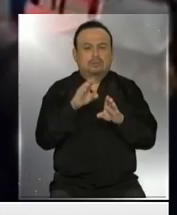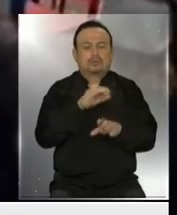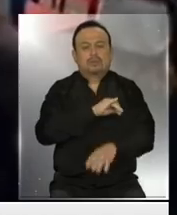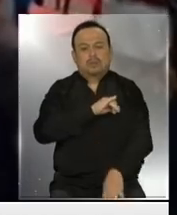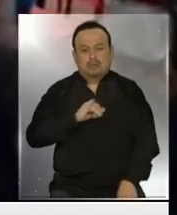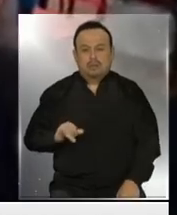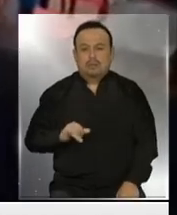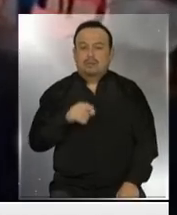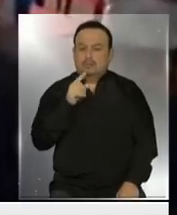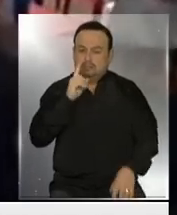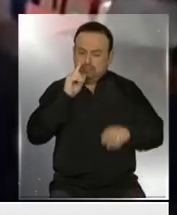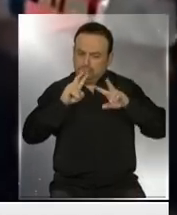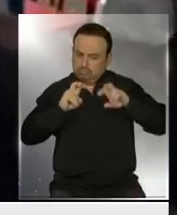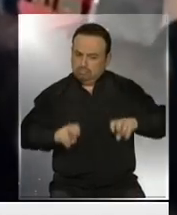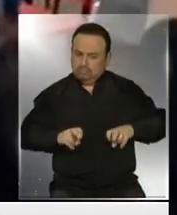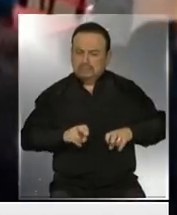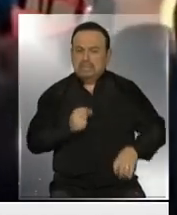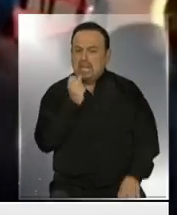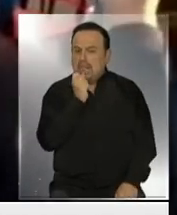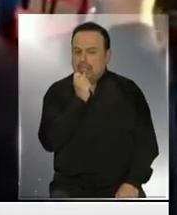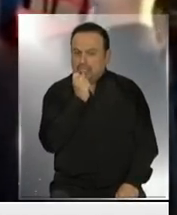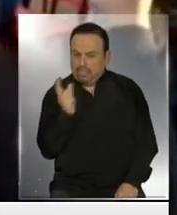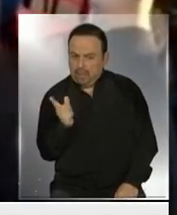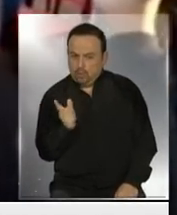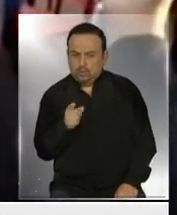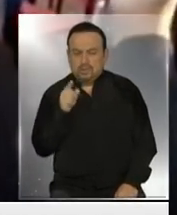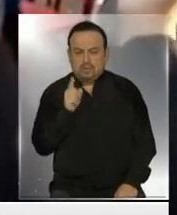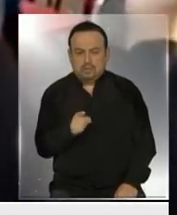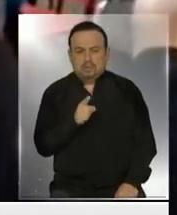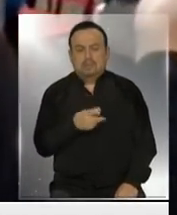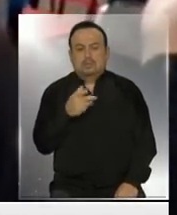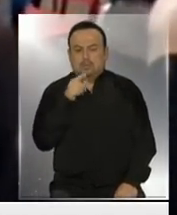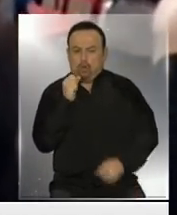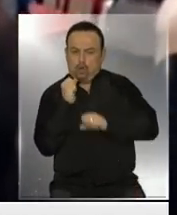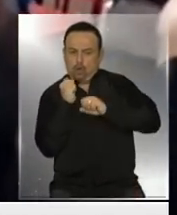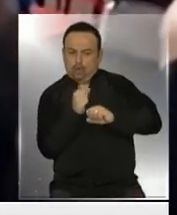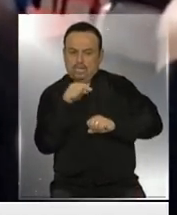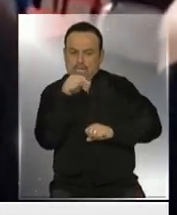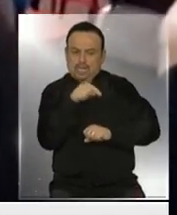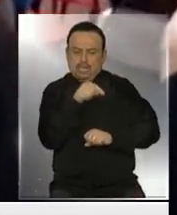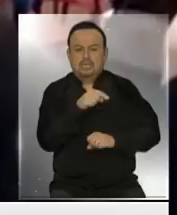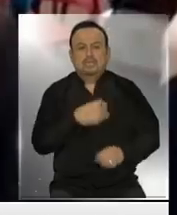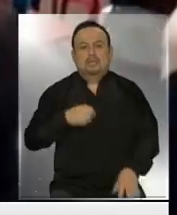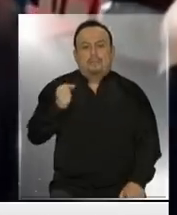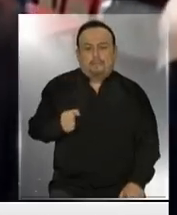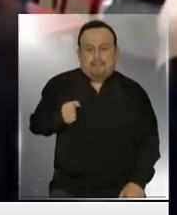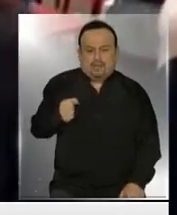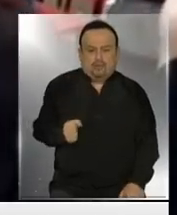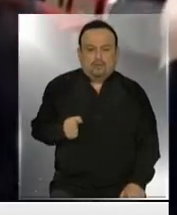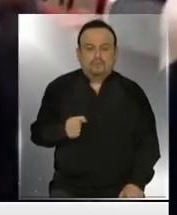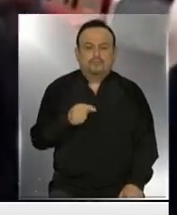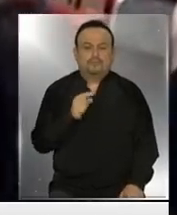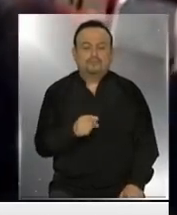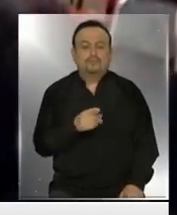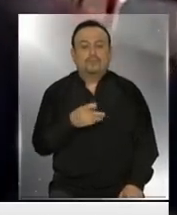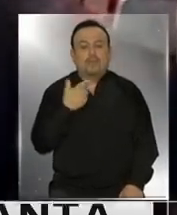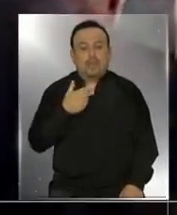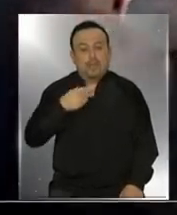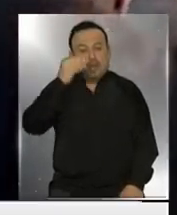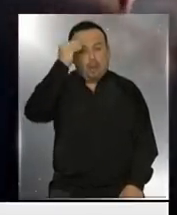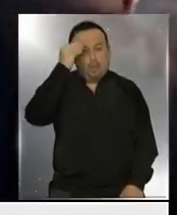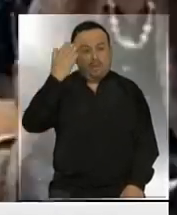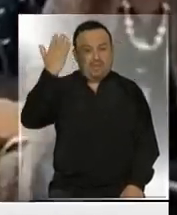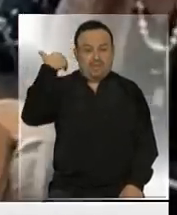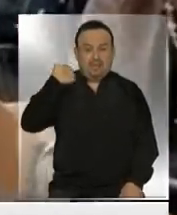señaló que si va a estudiar la querella que se iba a interponer en contra de este religioso quien recordemos hace años